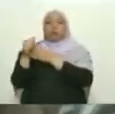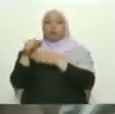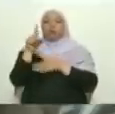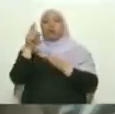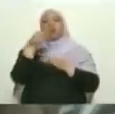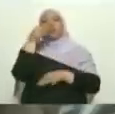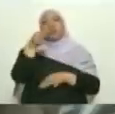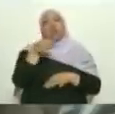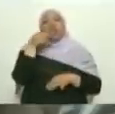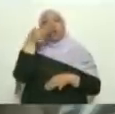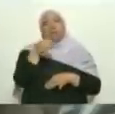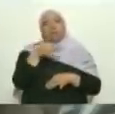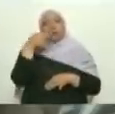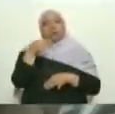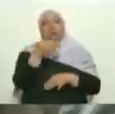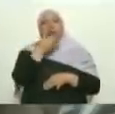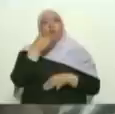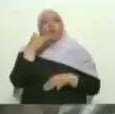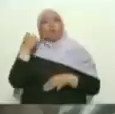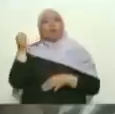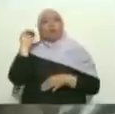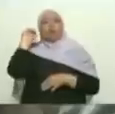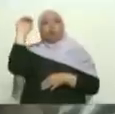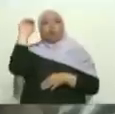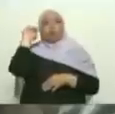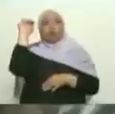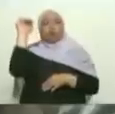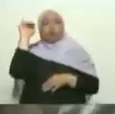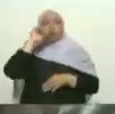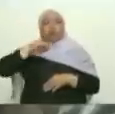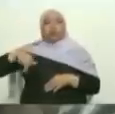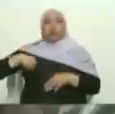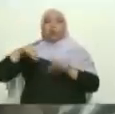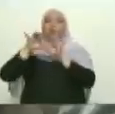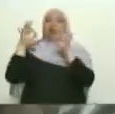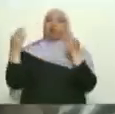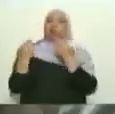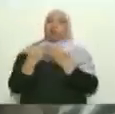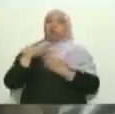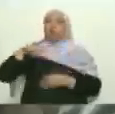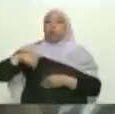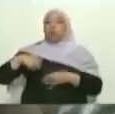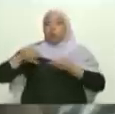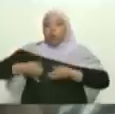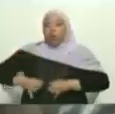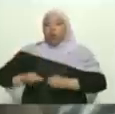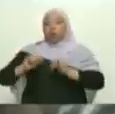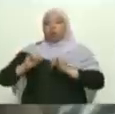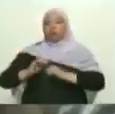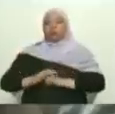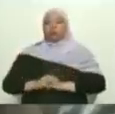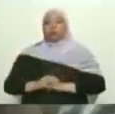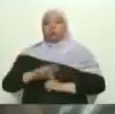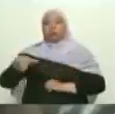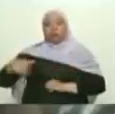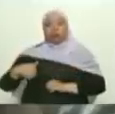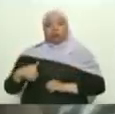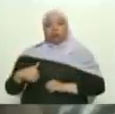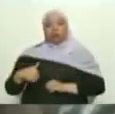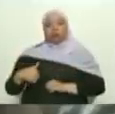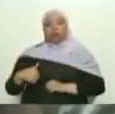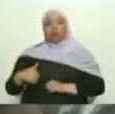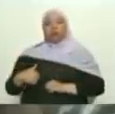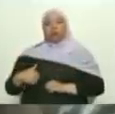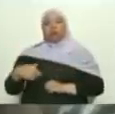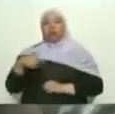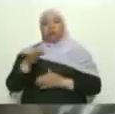siempre un mejor mañana para nuestra familia, para nuestros hijos, para nuestros